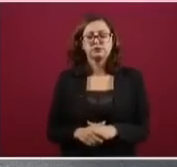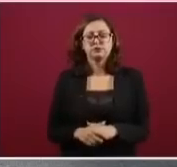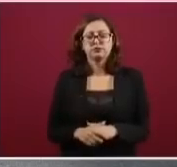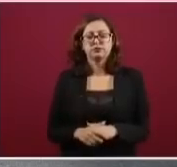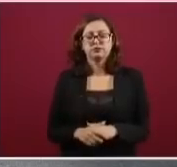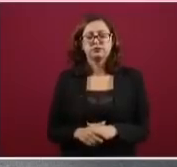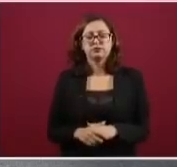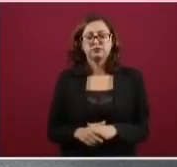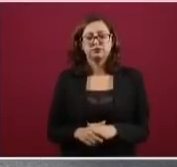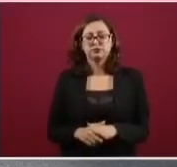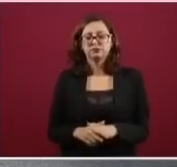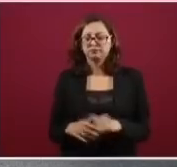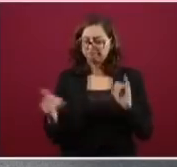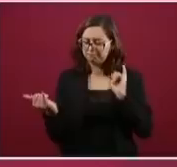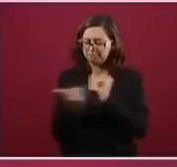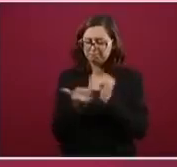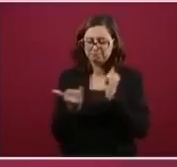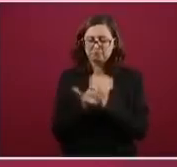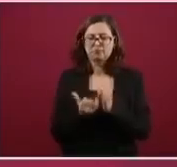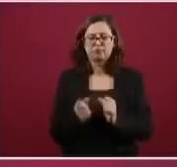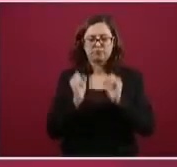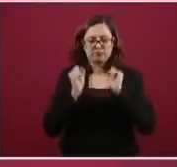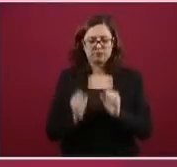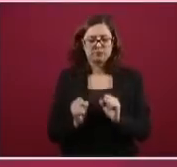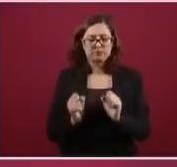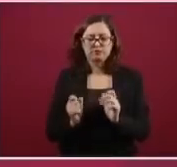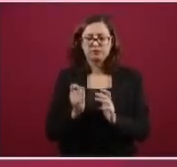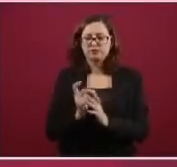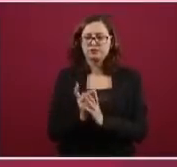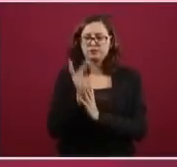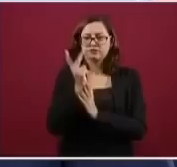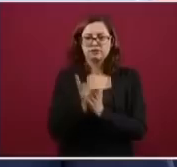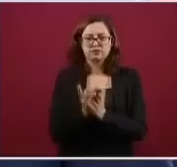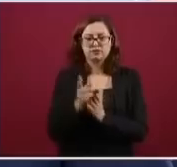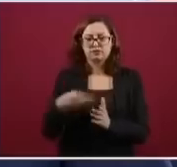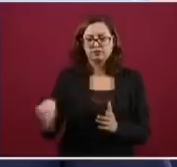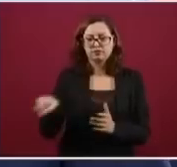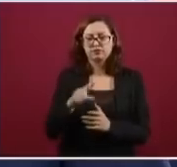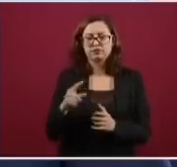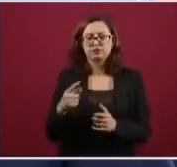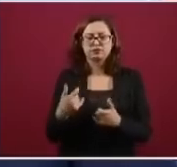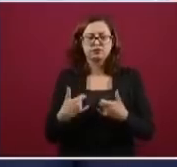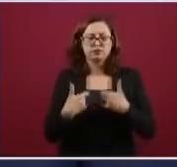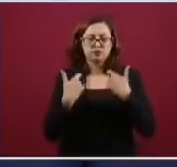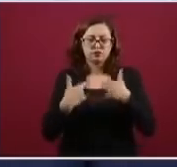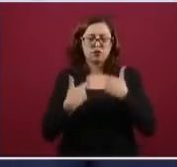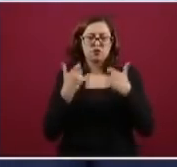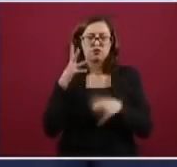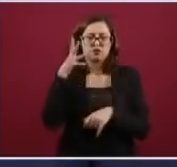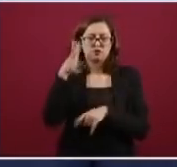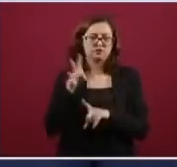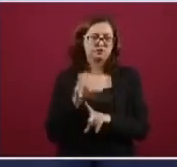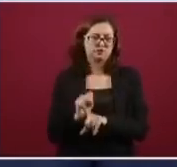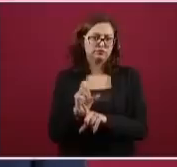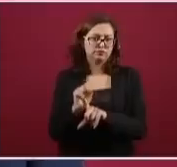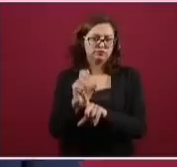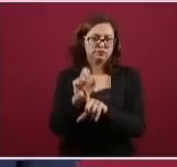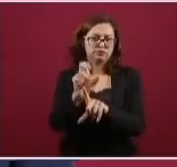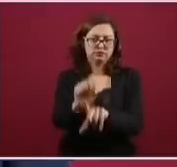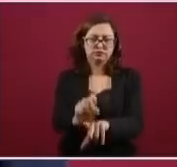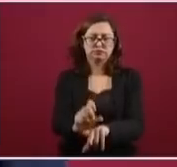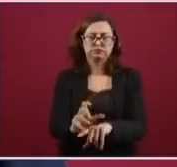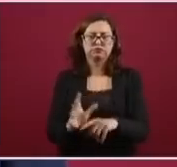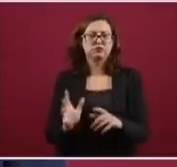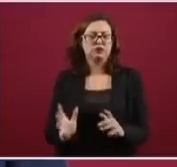y se garantizó que continúe el programa de jóvenes construyendo el futuro está